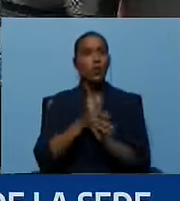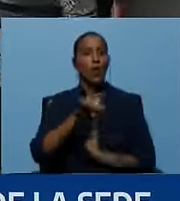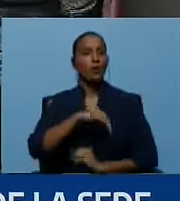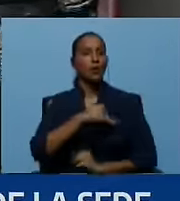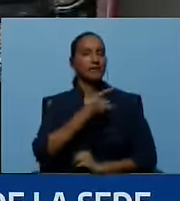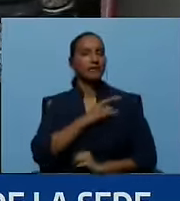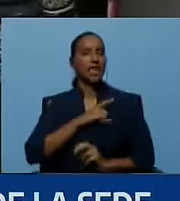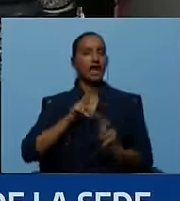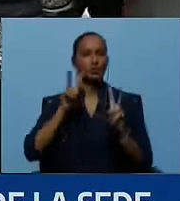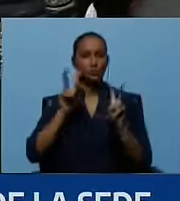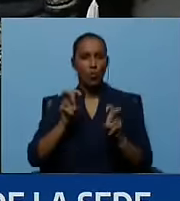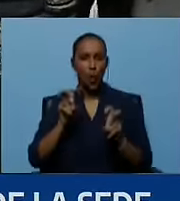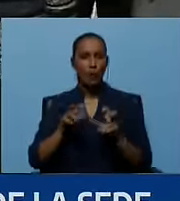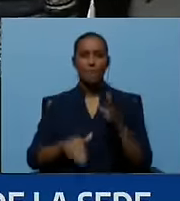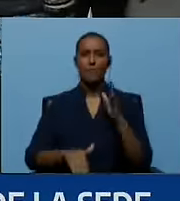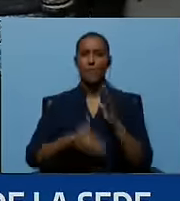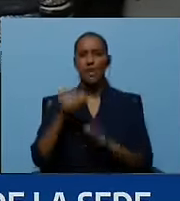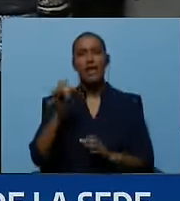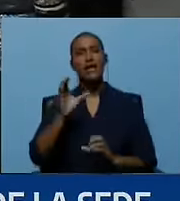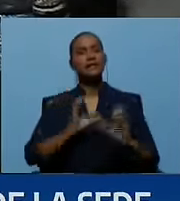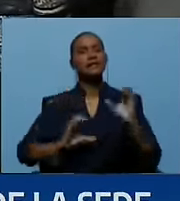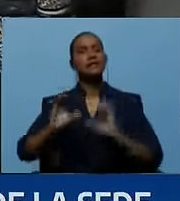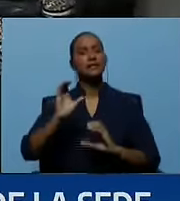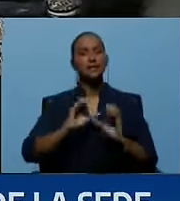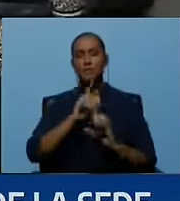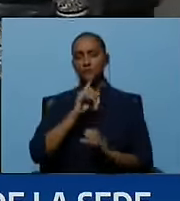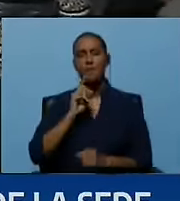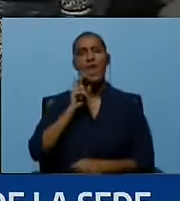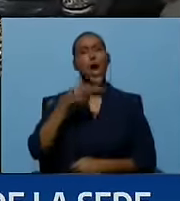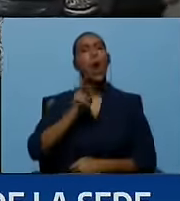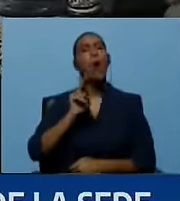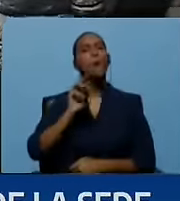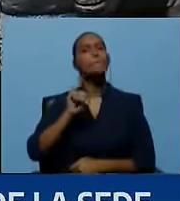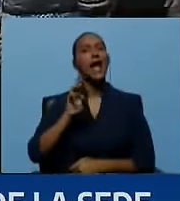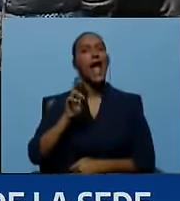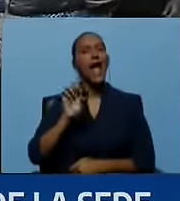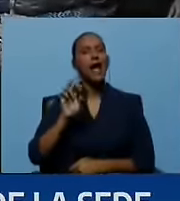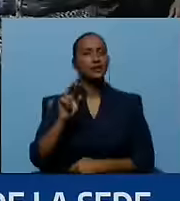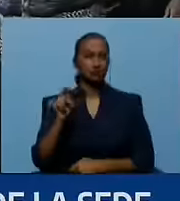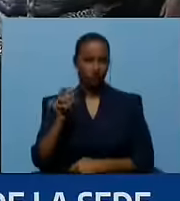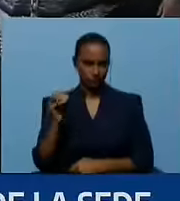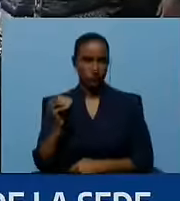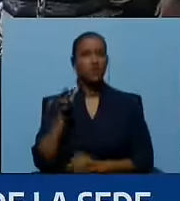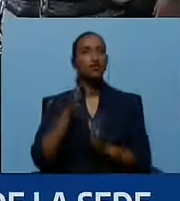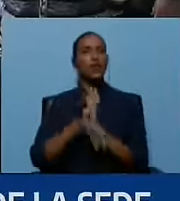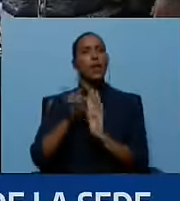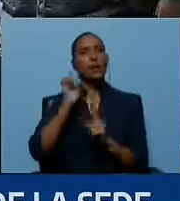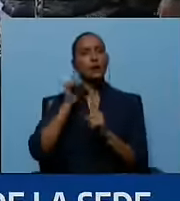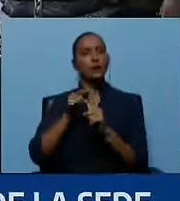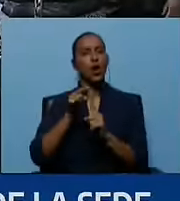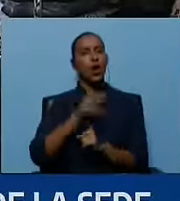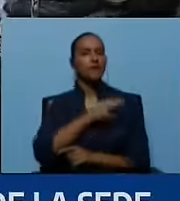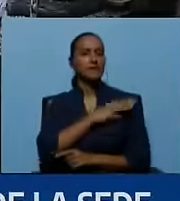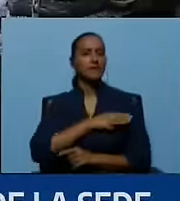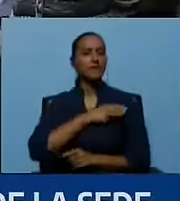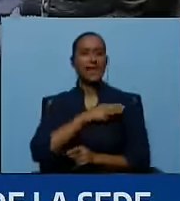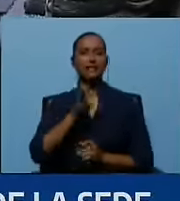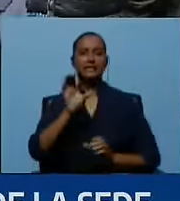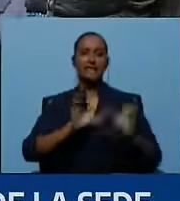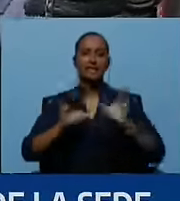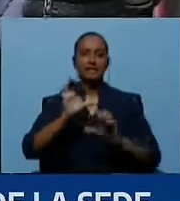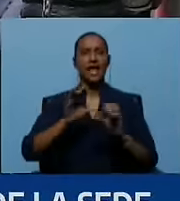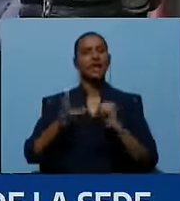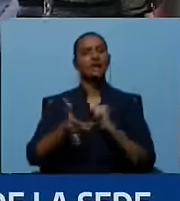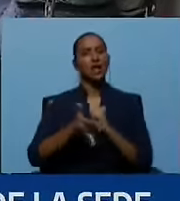avanzada Universidad de las Ciencias Humberto Fernández Morán, en el marco de la gran misión Ciencia,